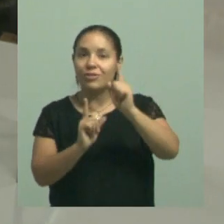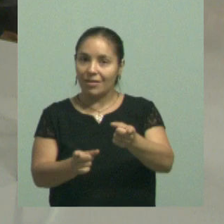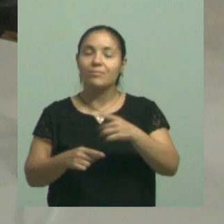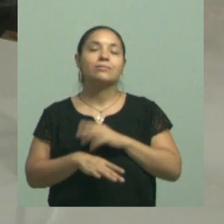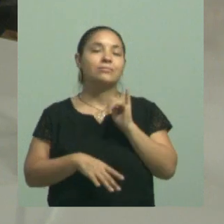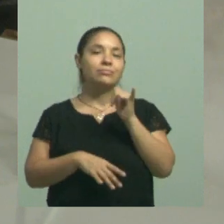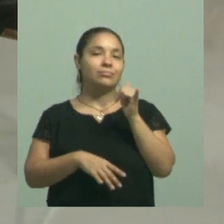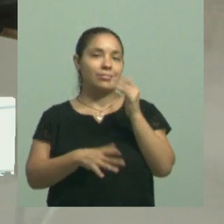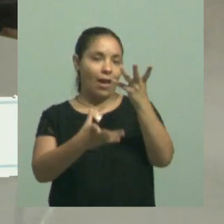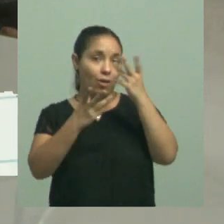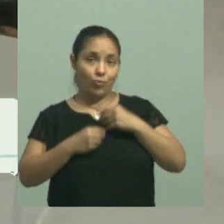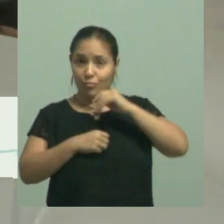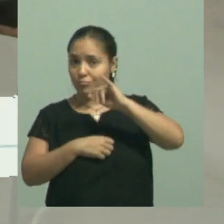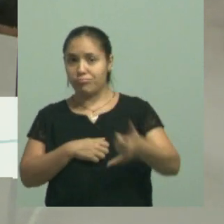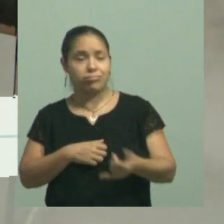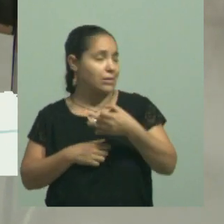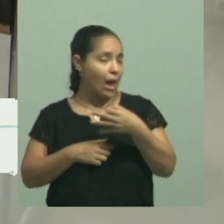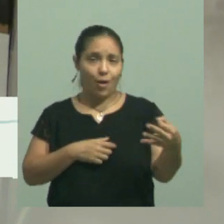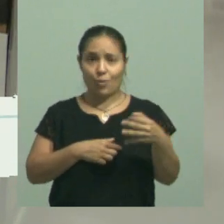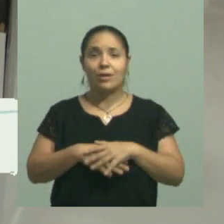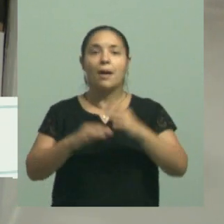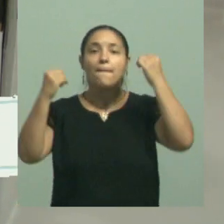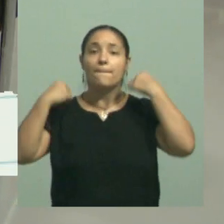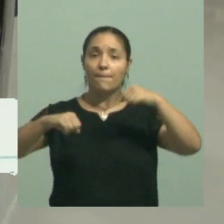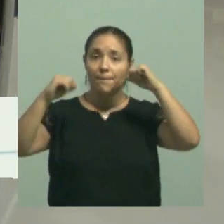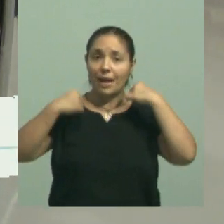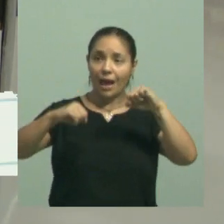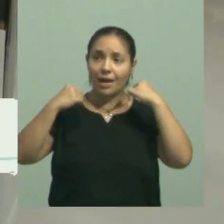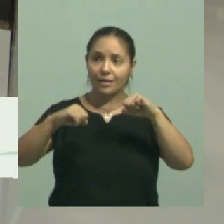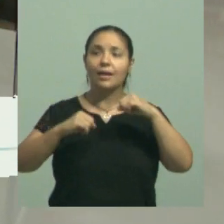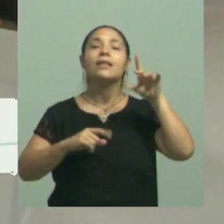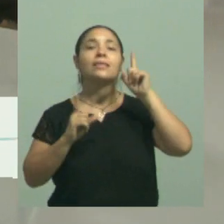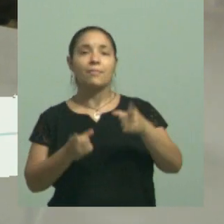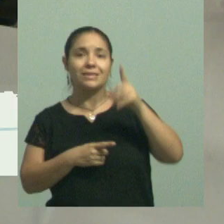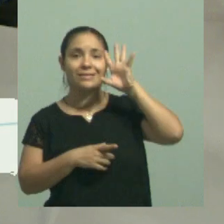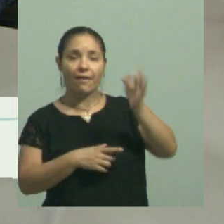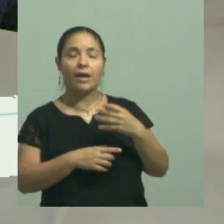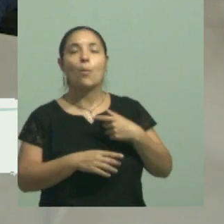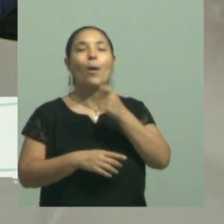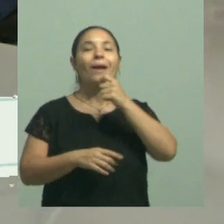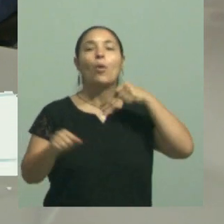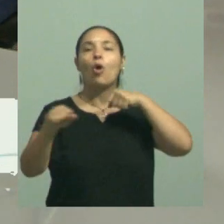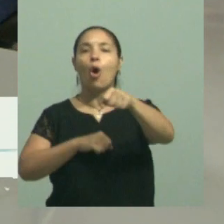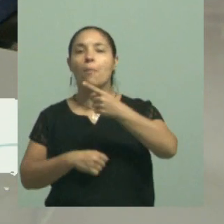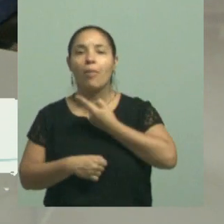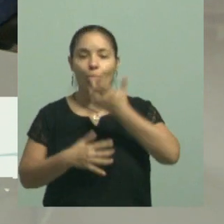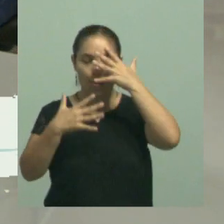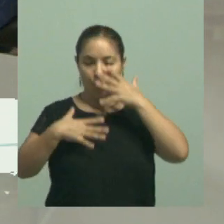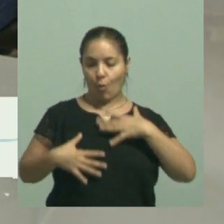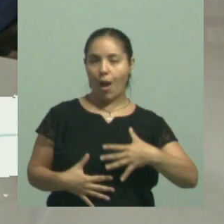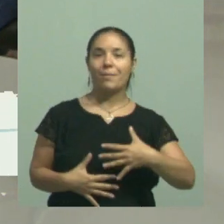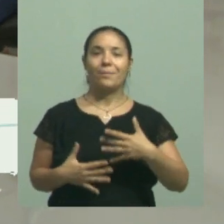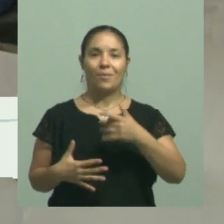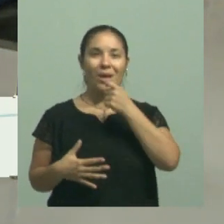¿no? Y mucho. Sí, porque aparte no solamente es la práctica, sino saber dónde golpear. Por ejemplo, es decir, yo me quiero defender, pero no sé dónde pegarle para